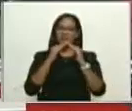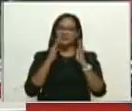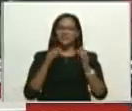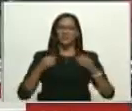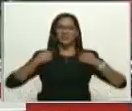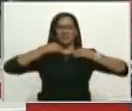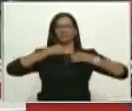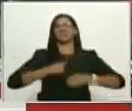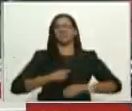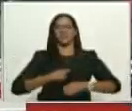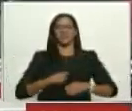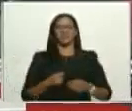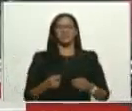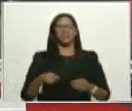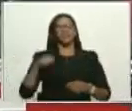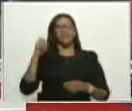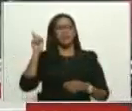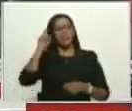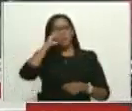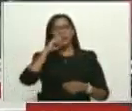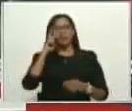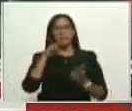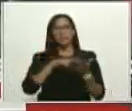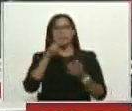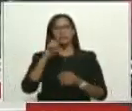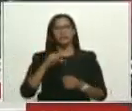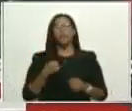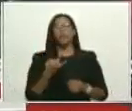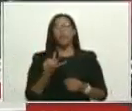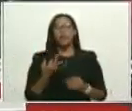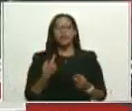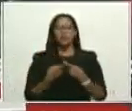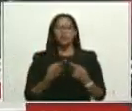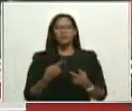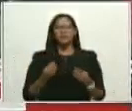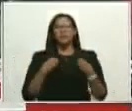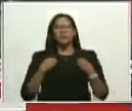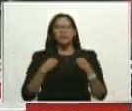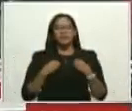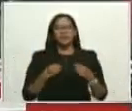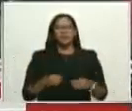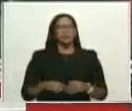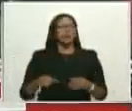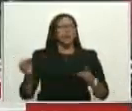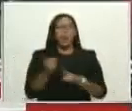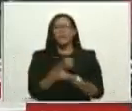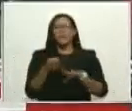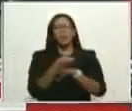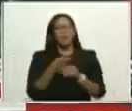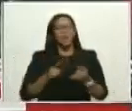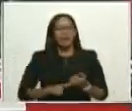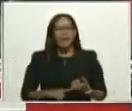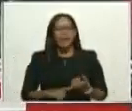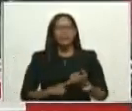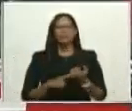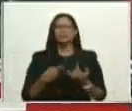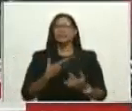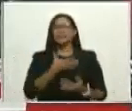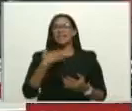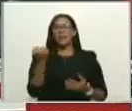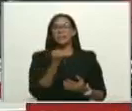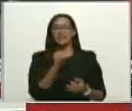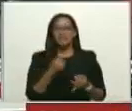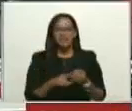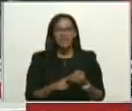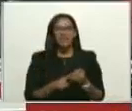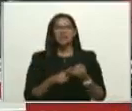¿Ah? Aquellos tiempos, 2020. Bueno, ¿cuántas cosas no hemos pasado? Intentos de golpe de Estado, intentos de magnicidio,